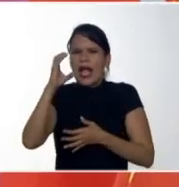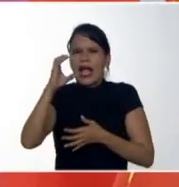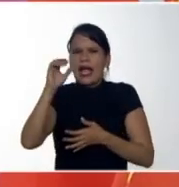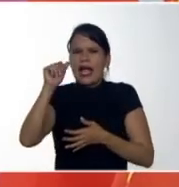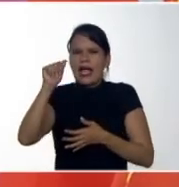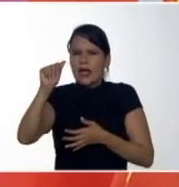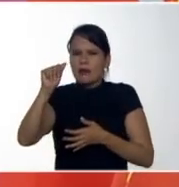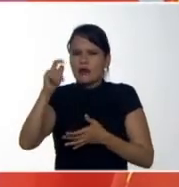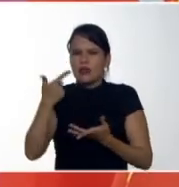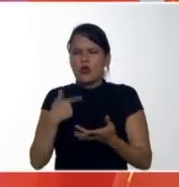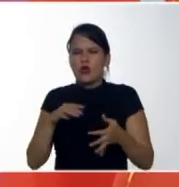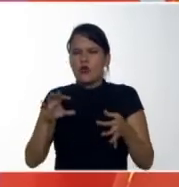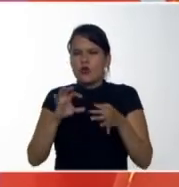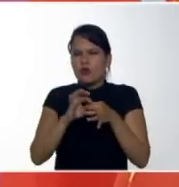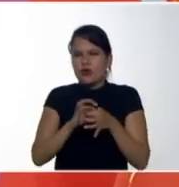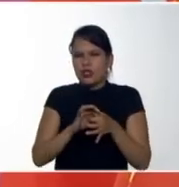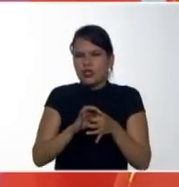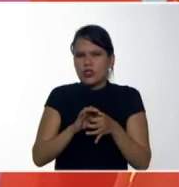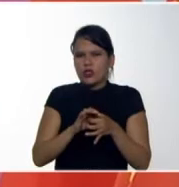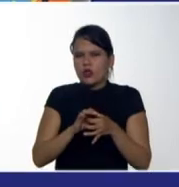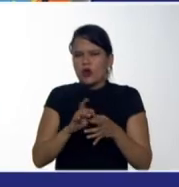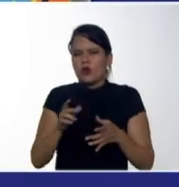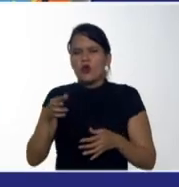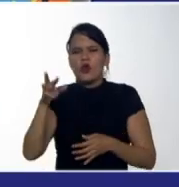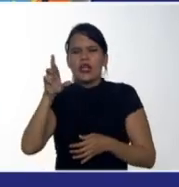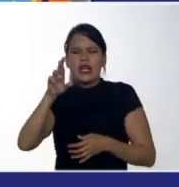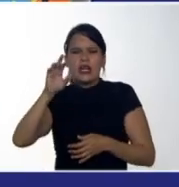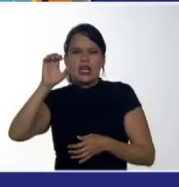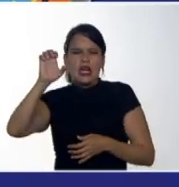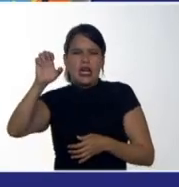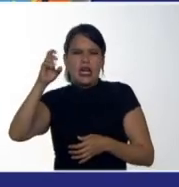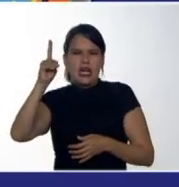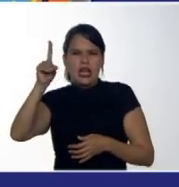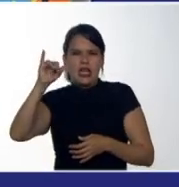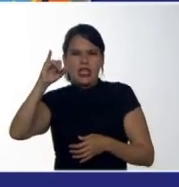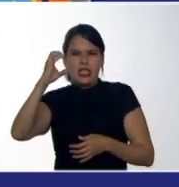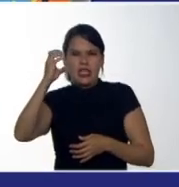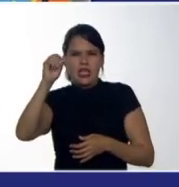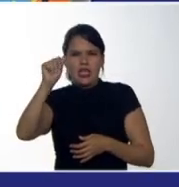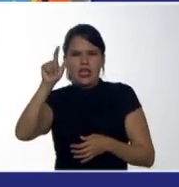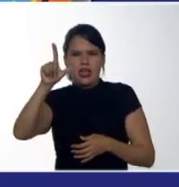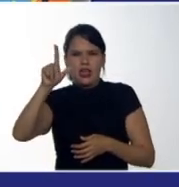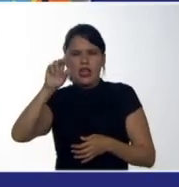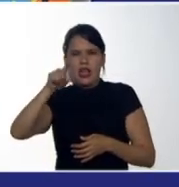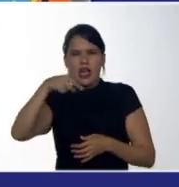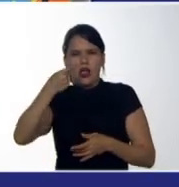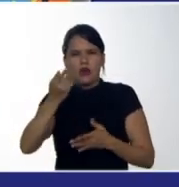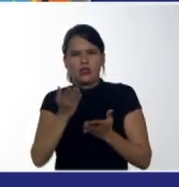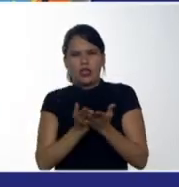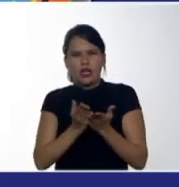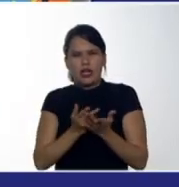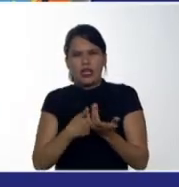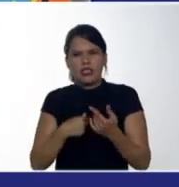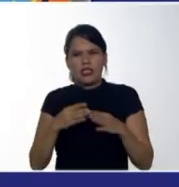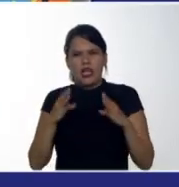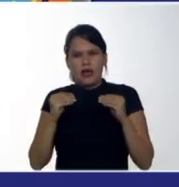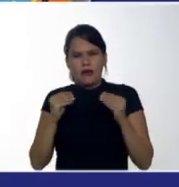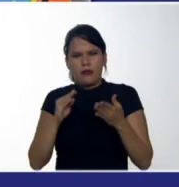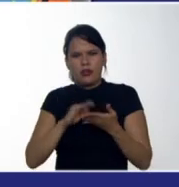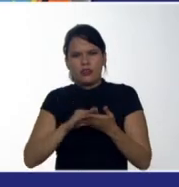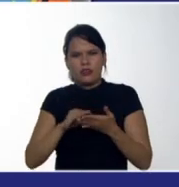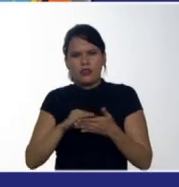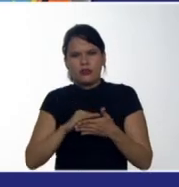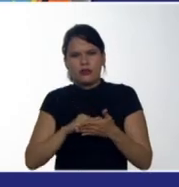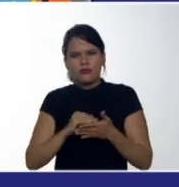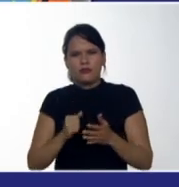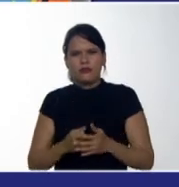grupo carbonido con un radical. Bien, en la próxima clase hablaremos de la cetona. Aldehído